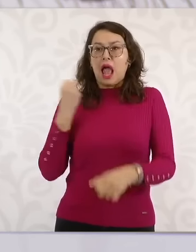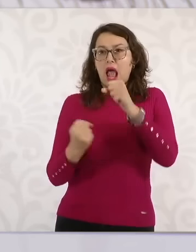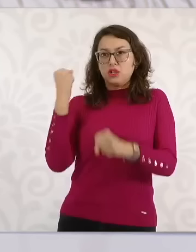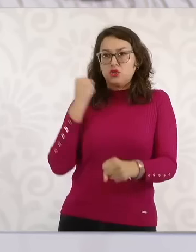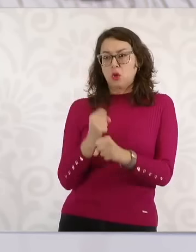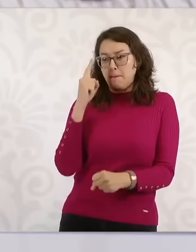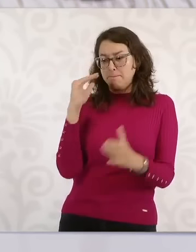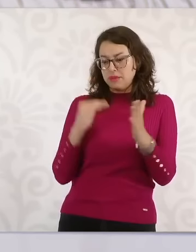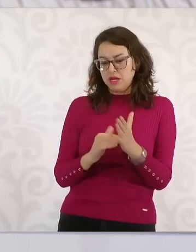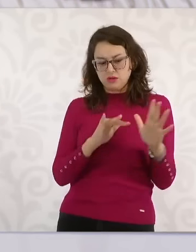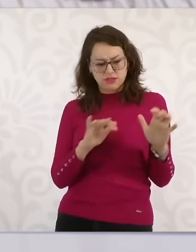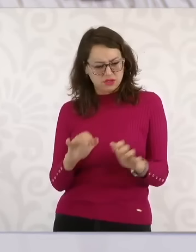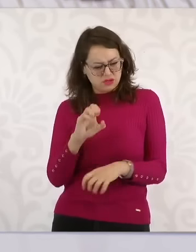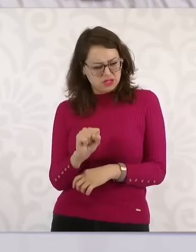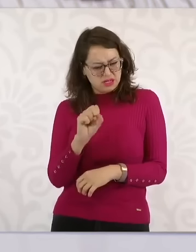1962, sí, no.